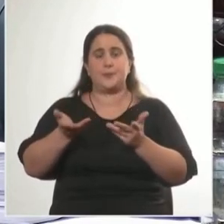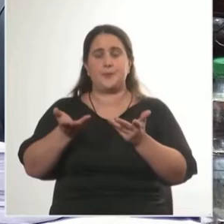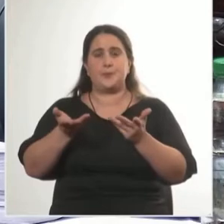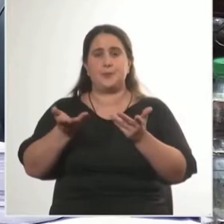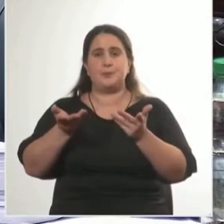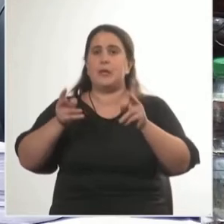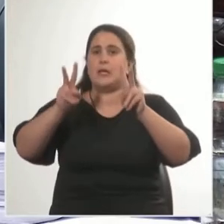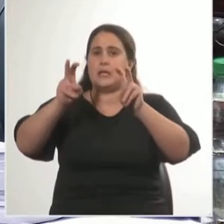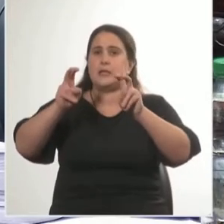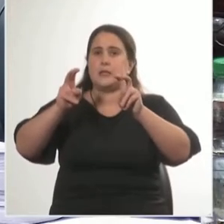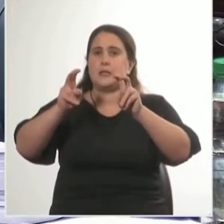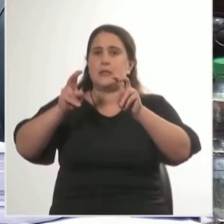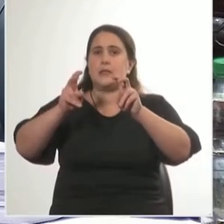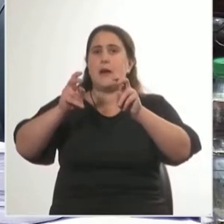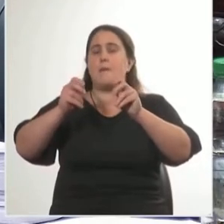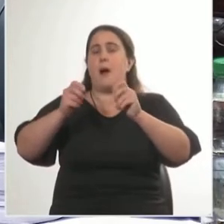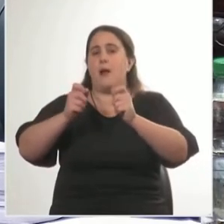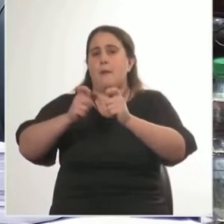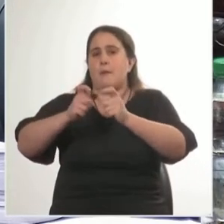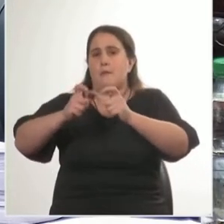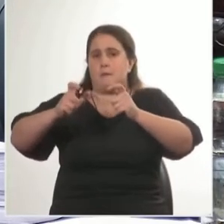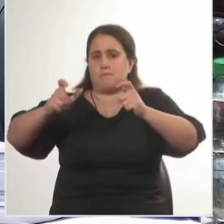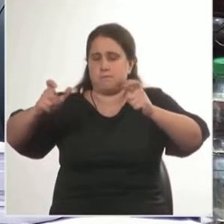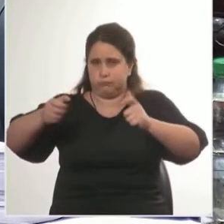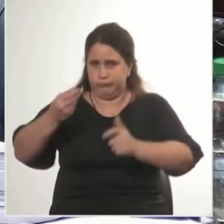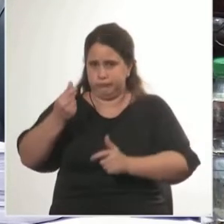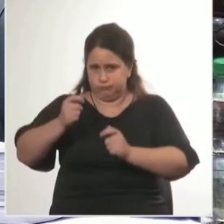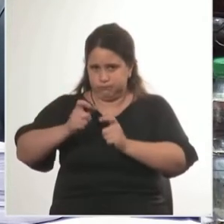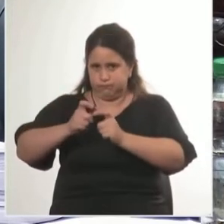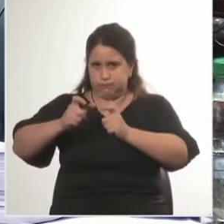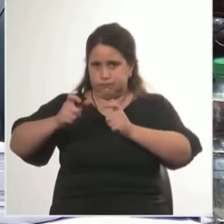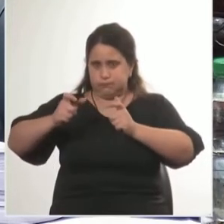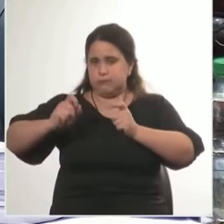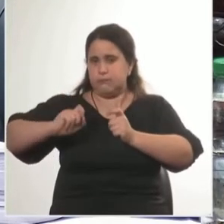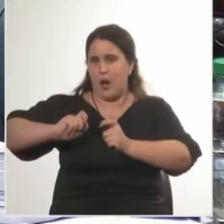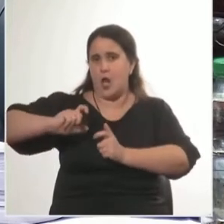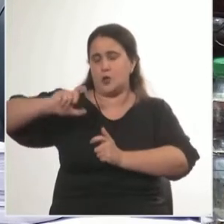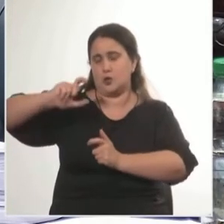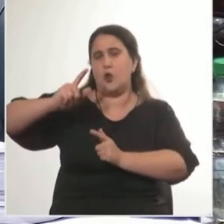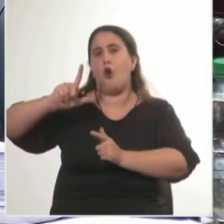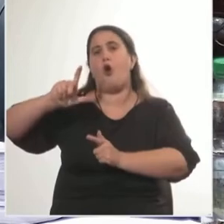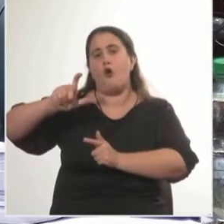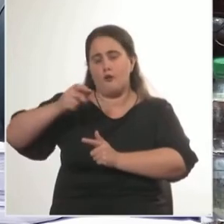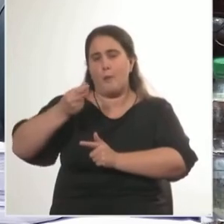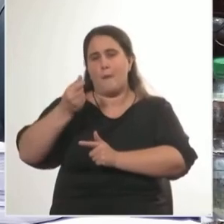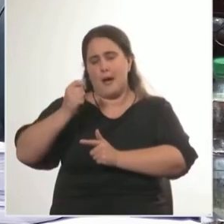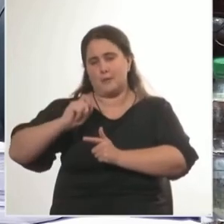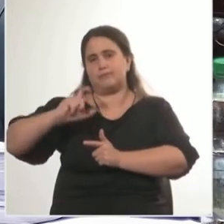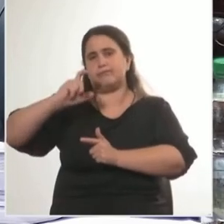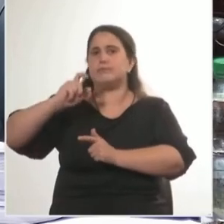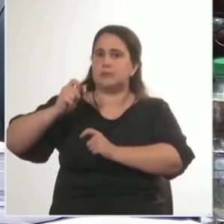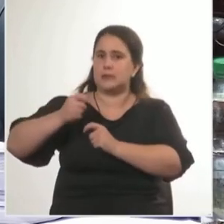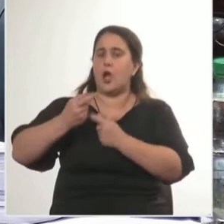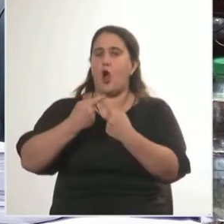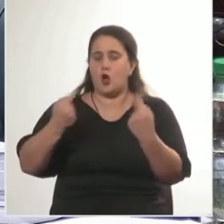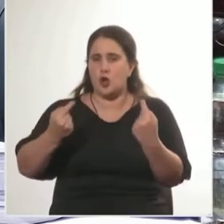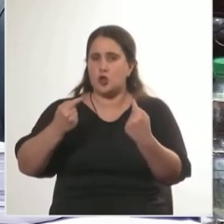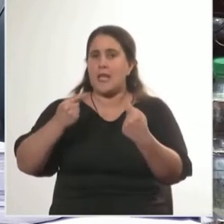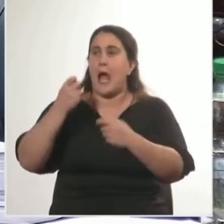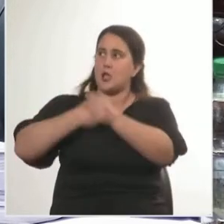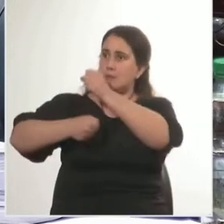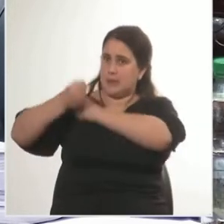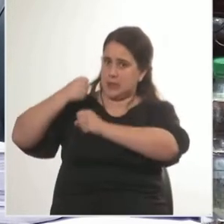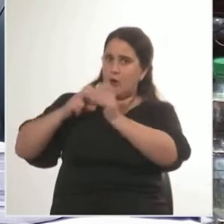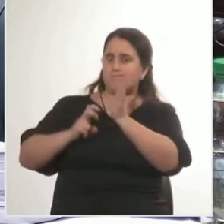el tema de la inflación. Claro que la inflación es un tema importante. El aumento de precios el año pasado implicó